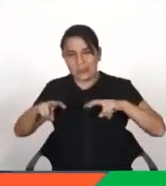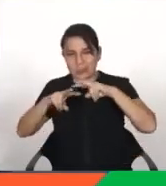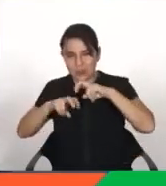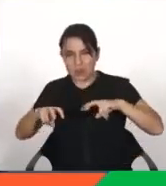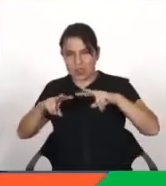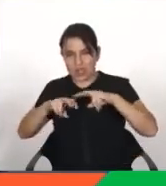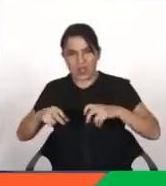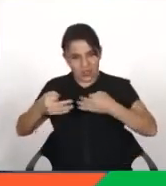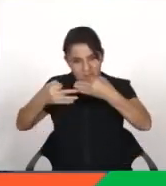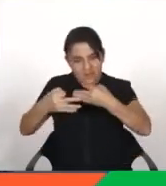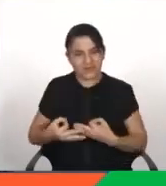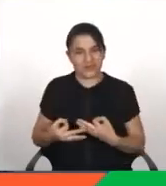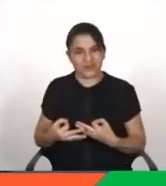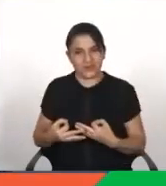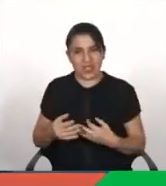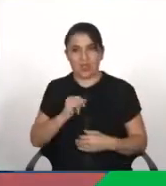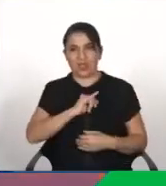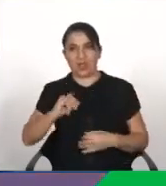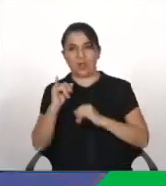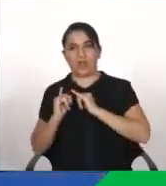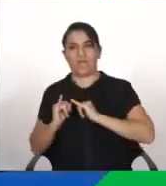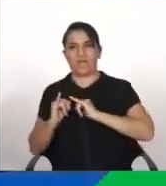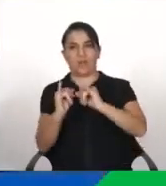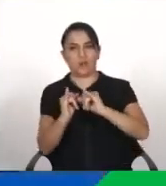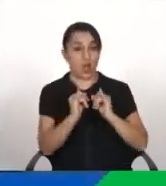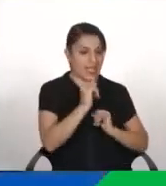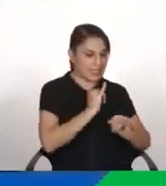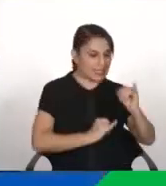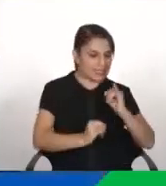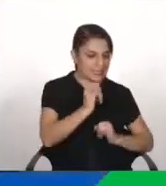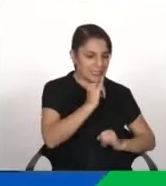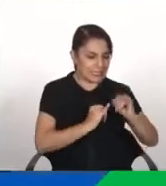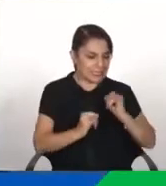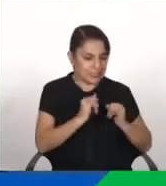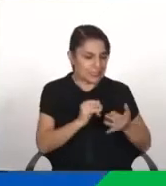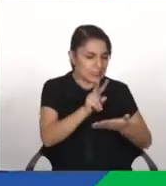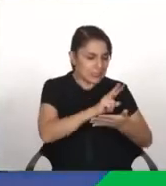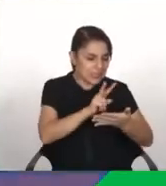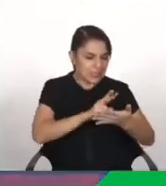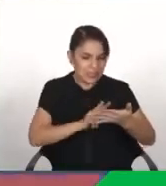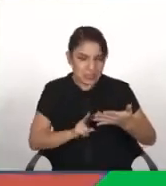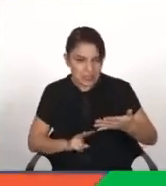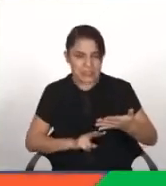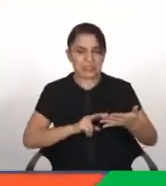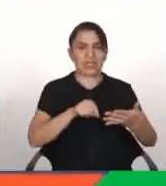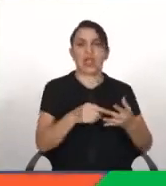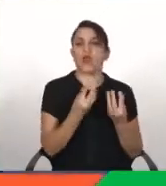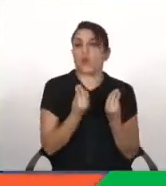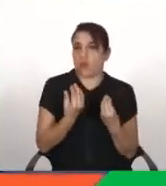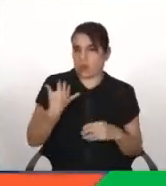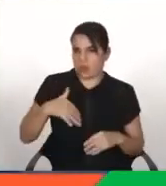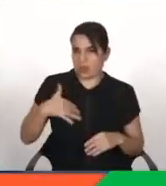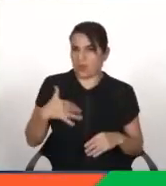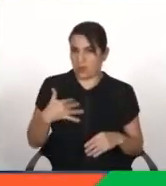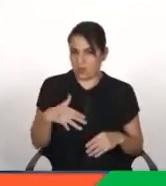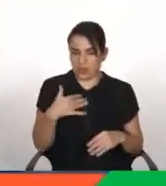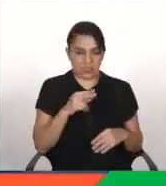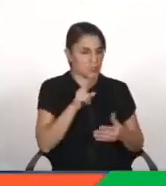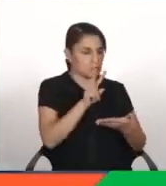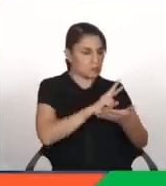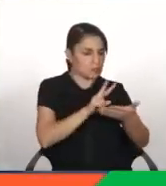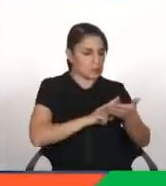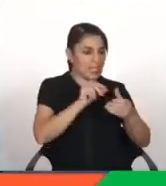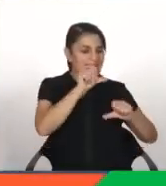que corre mucha desinformación en internet, de que se venden muchas pseudoterapias por ahí. Entonces, es muy importante tener ese rigor científico. O